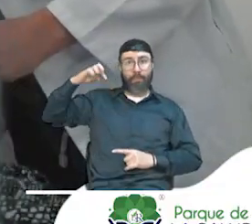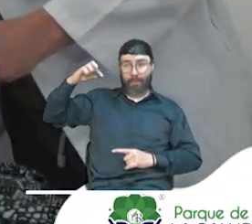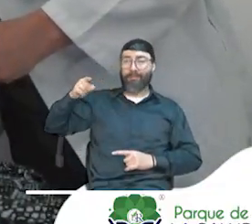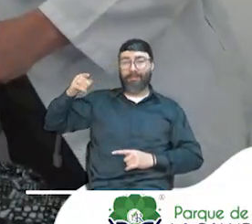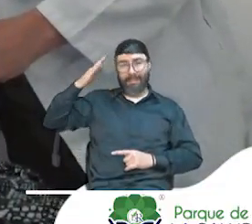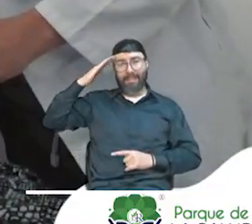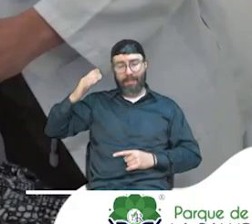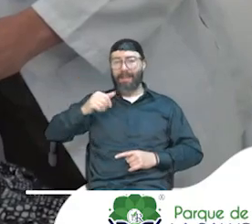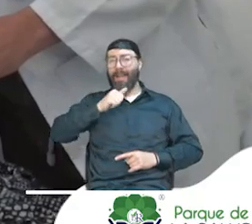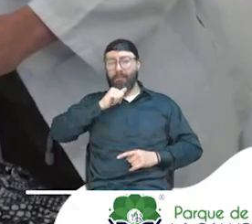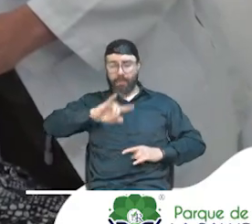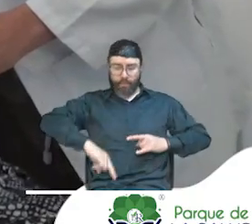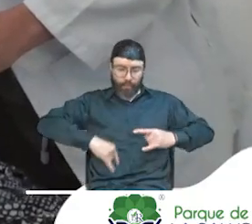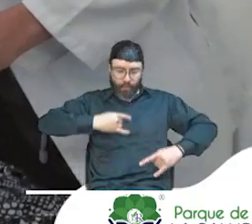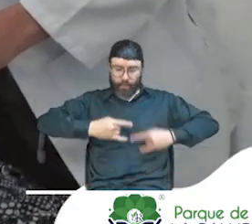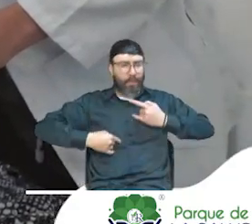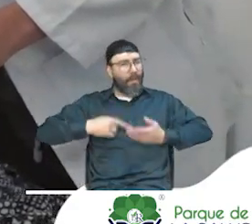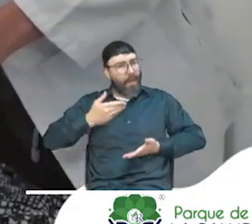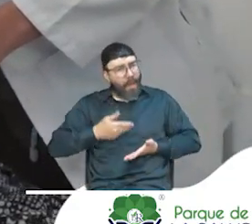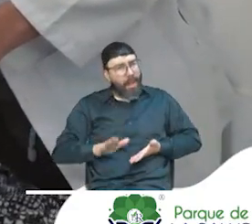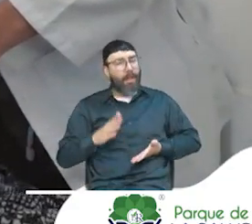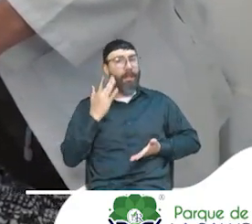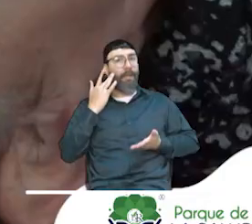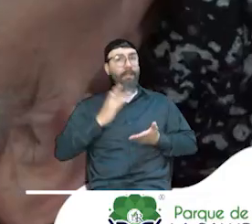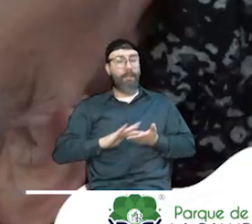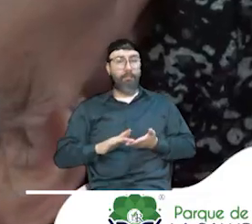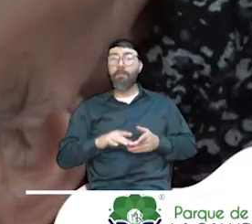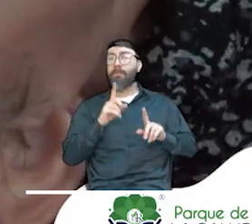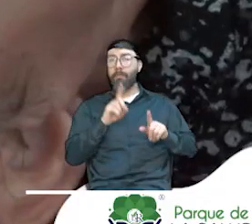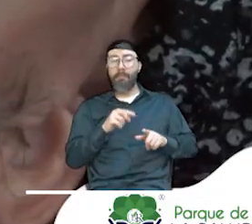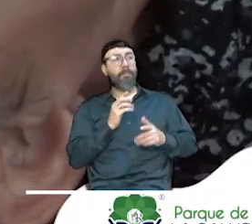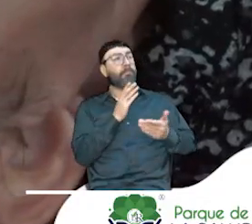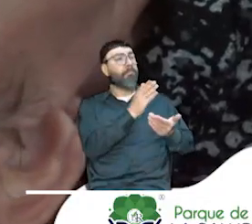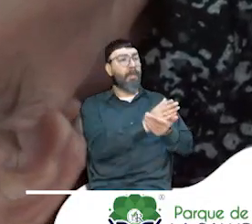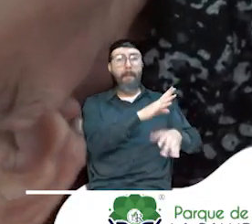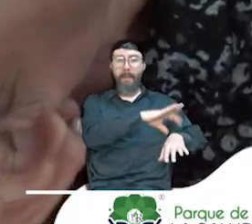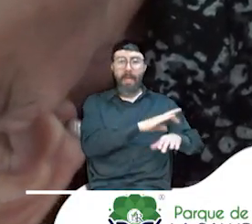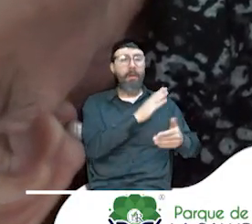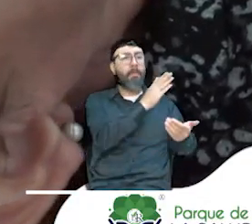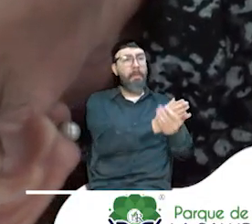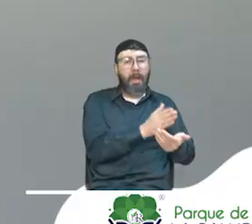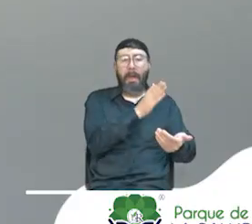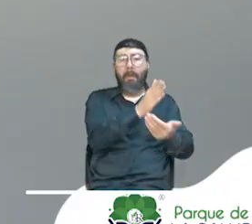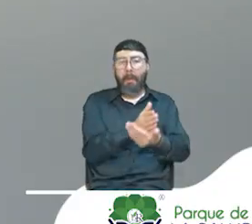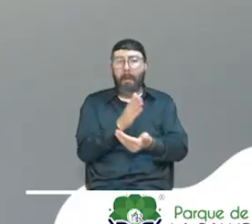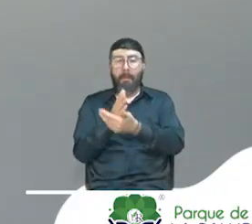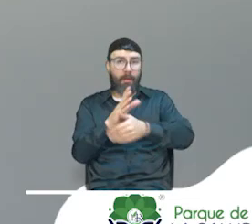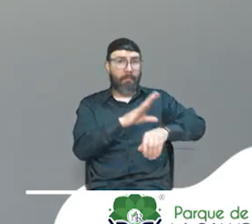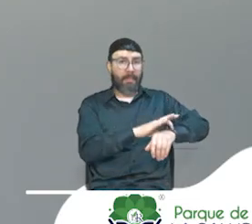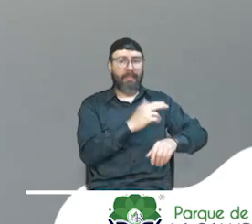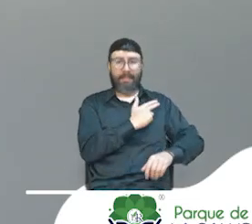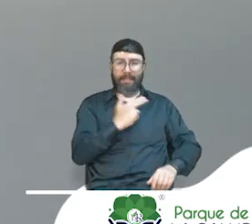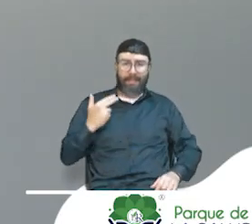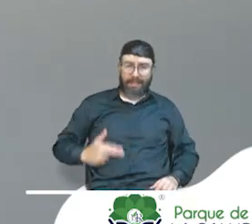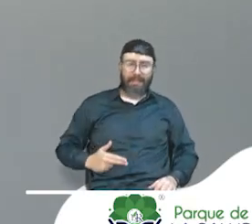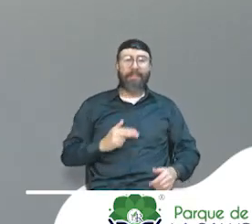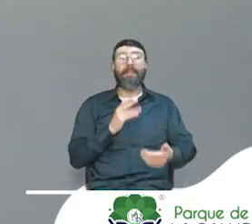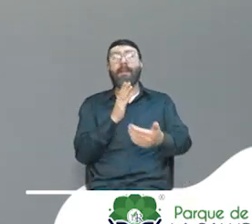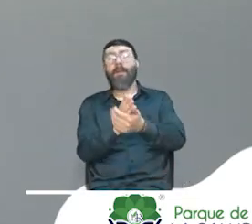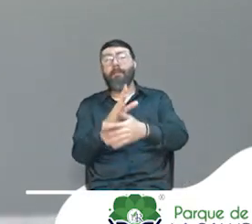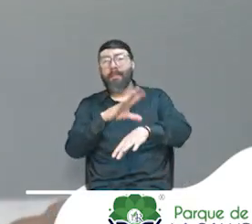También hay una completa rotación por diferentes especialidades: medicina china, medicina